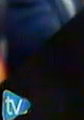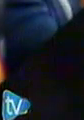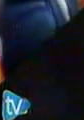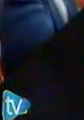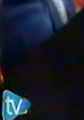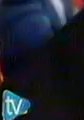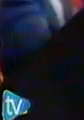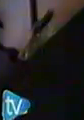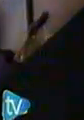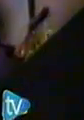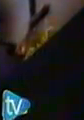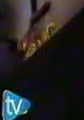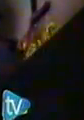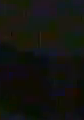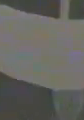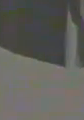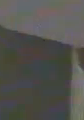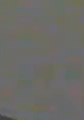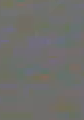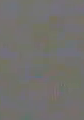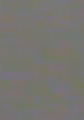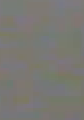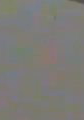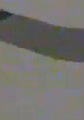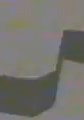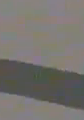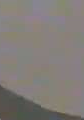Bajo supervisión de adultos.